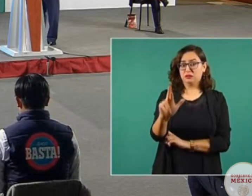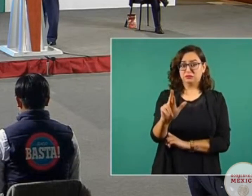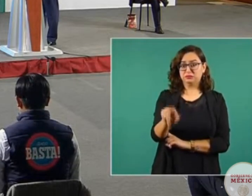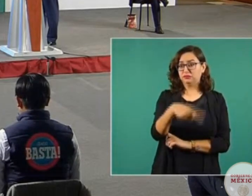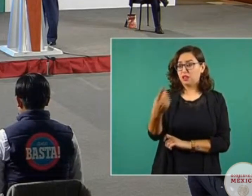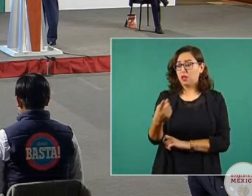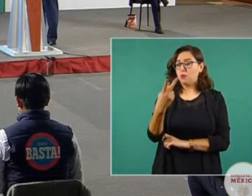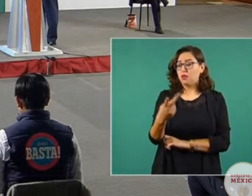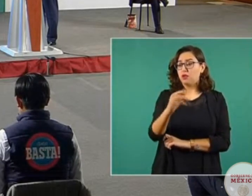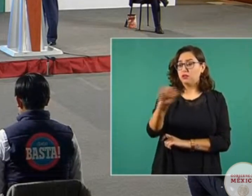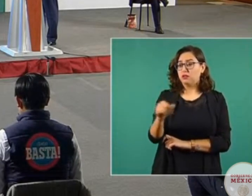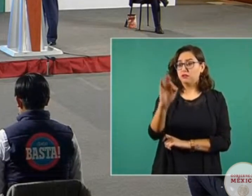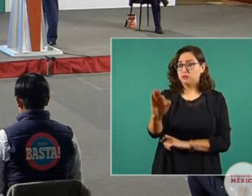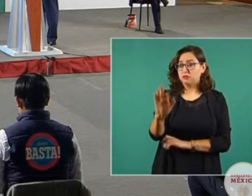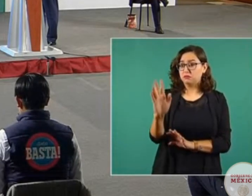inocente,